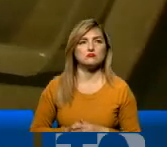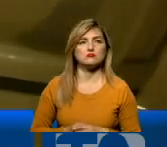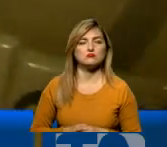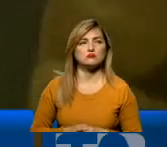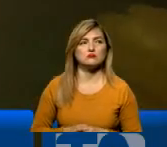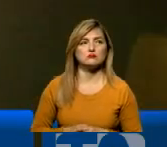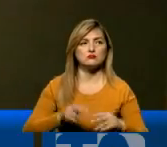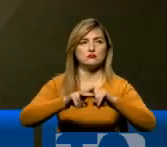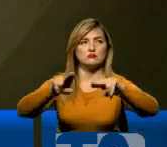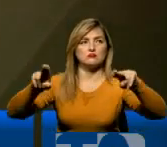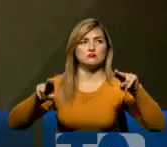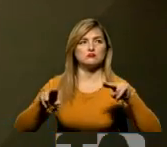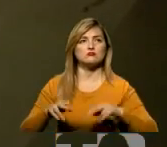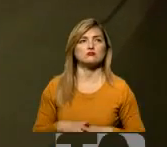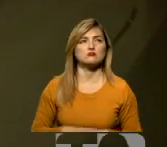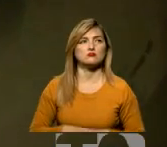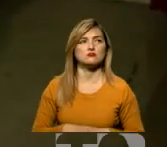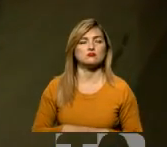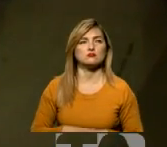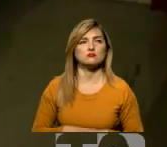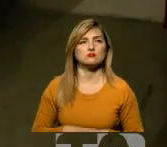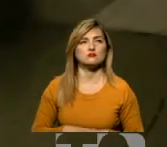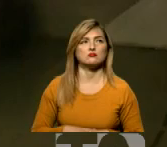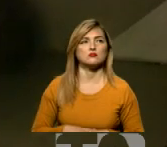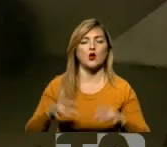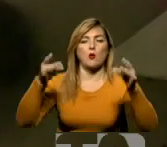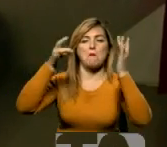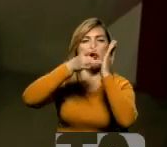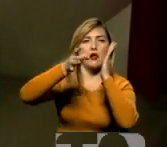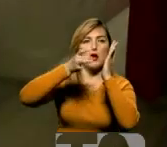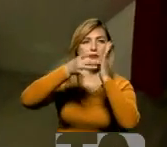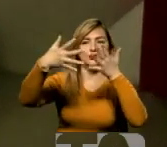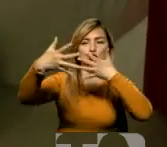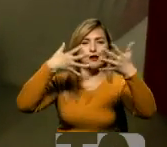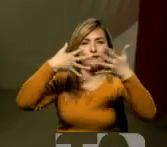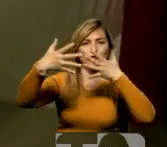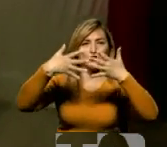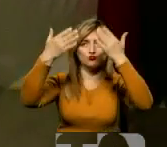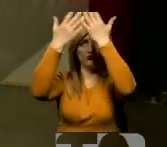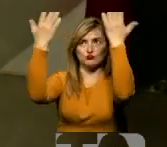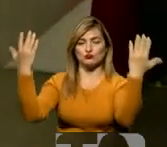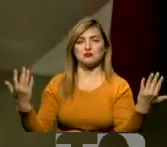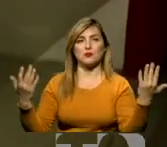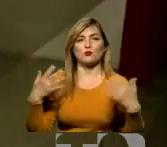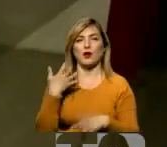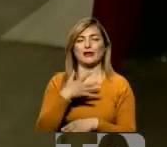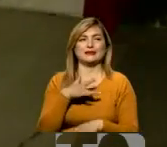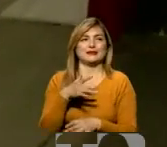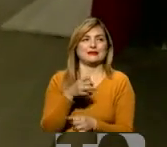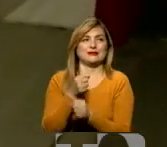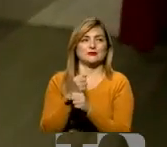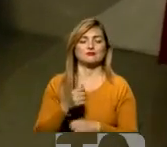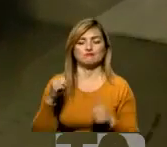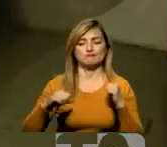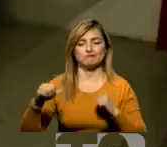en cada sala de las obras, un plástico protector también, antifluidos para que el público se sienta seguro y también